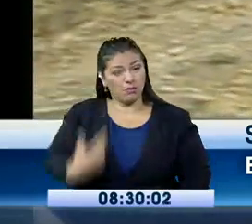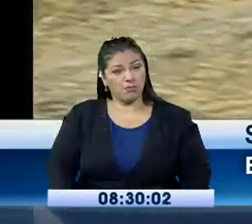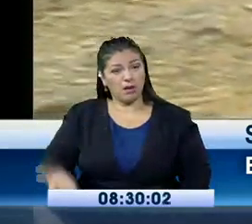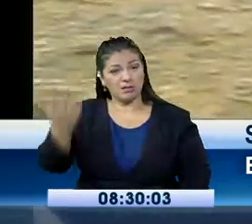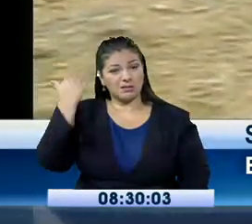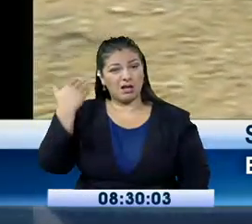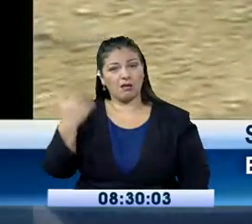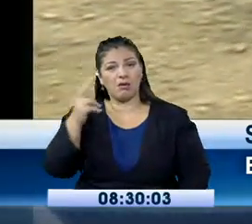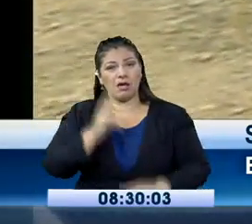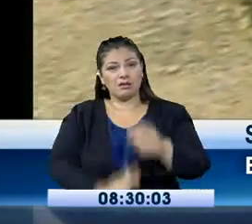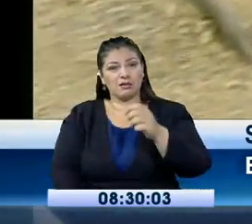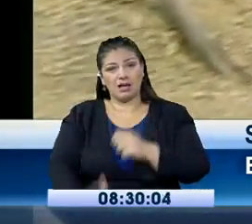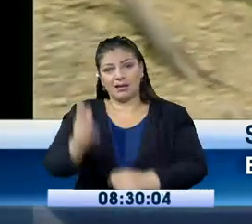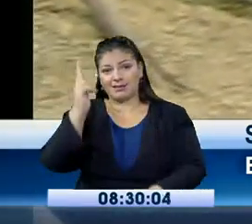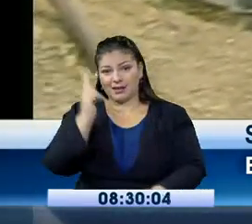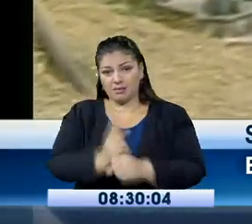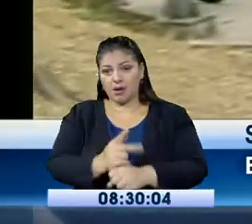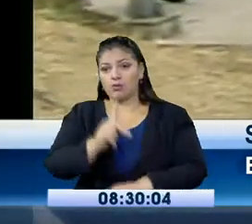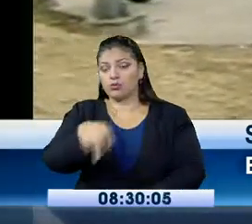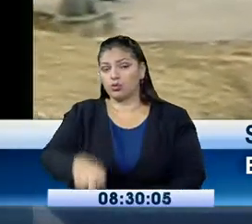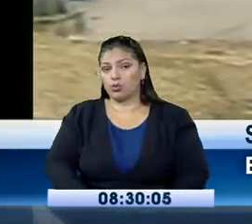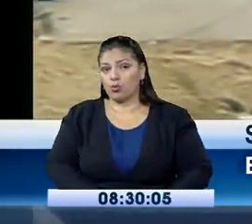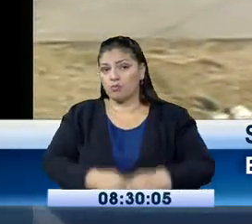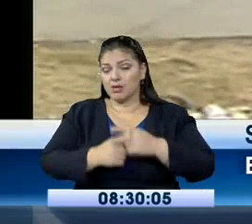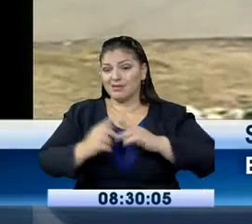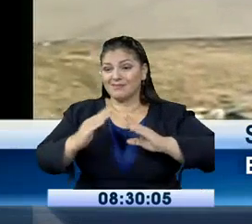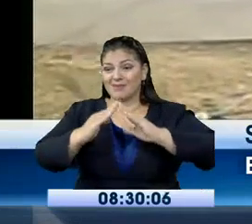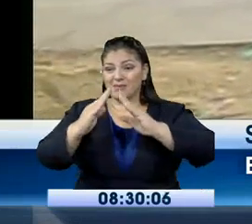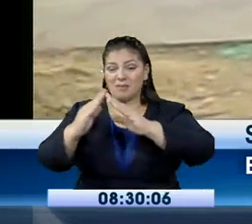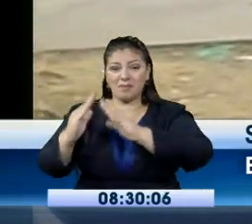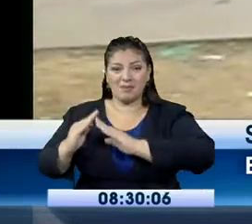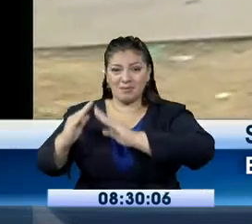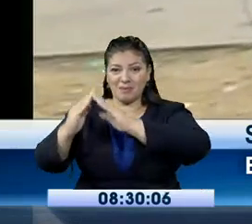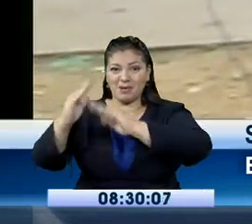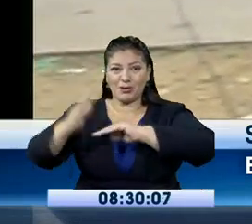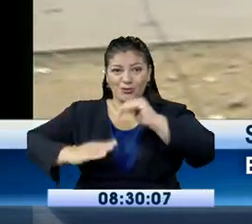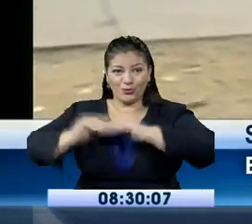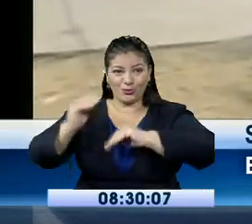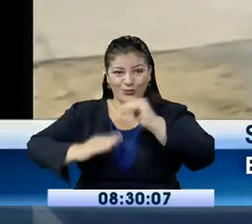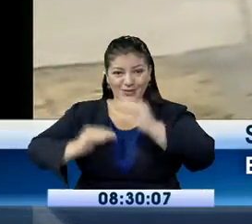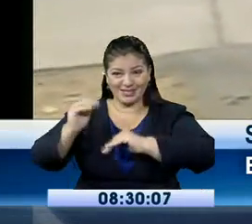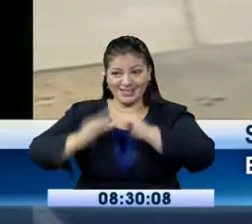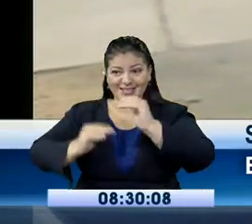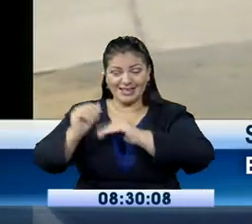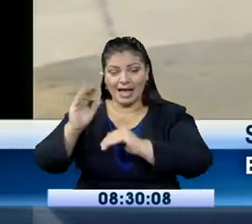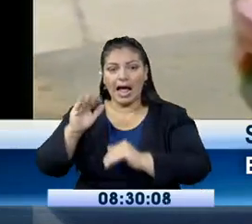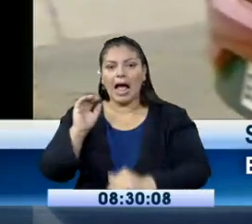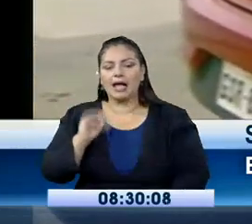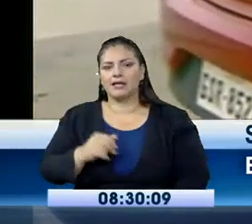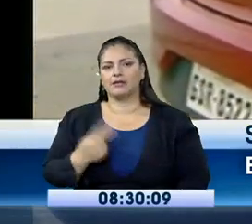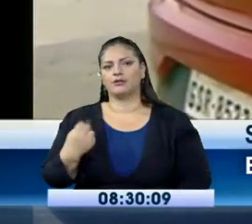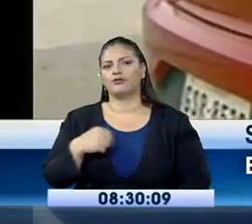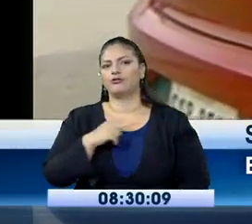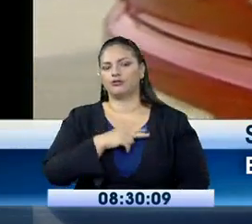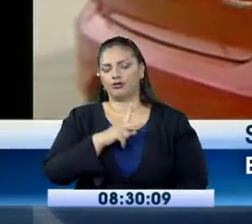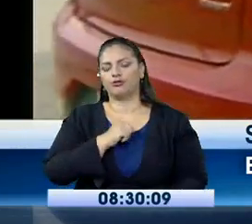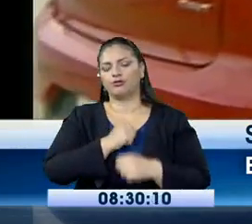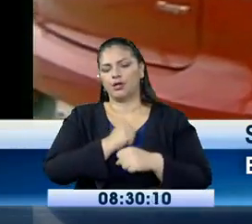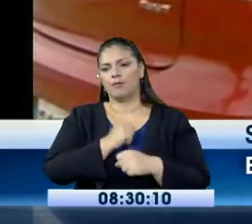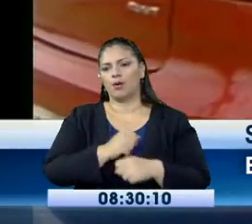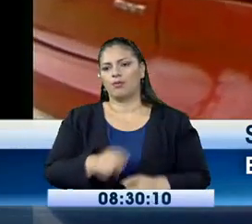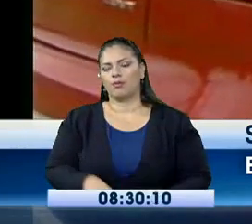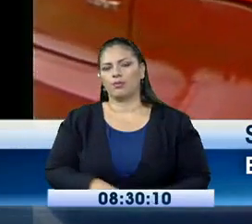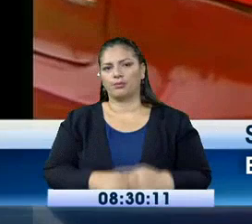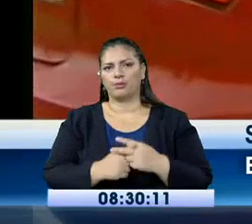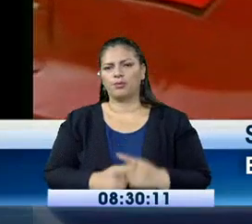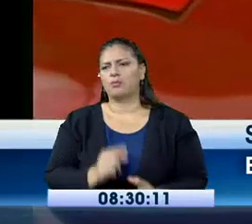inició la cooperativa Socio Vivienda 2, que recién se estaba iniciando, estaban construyendo, ahí nosotros entramos allá poco a